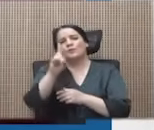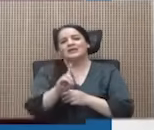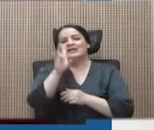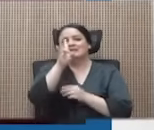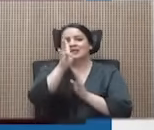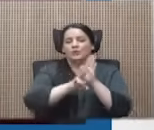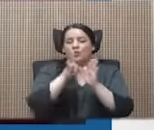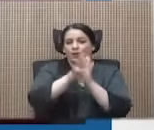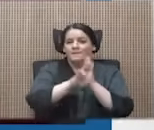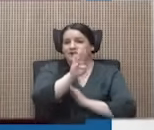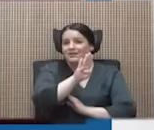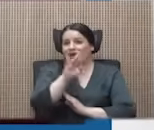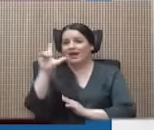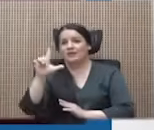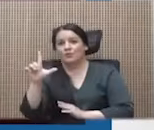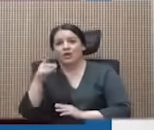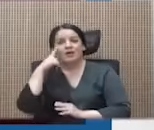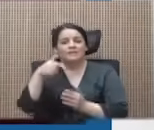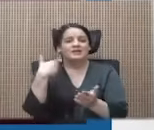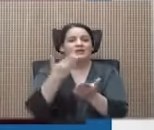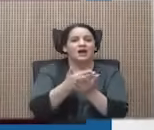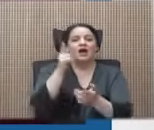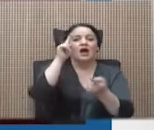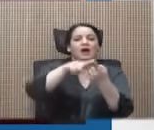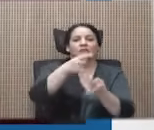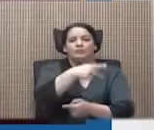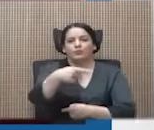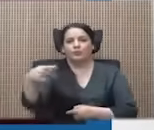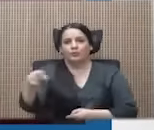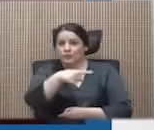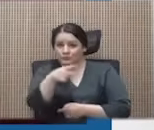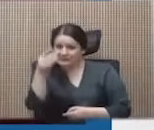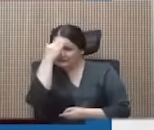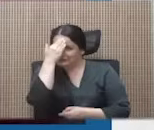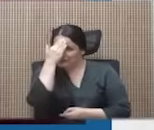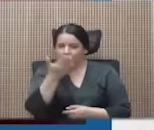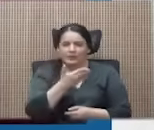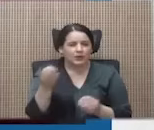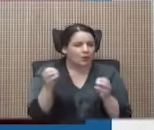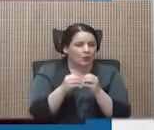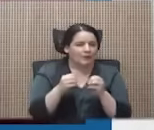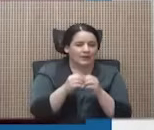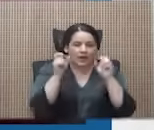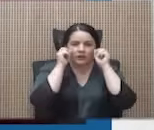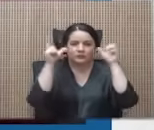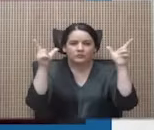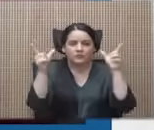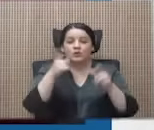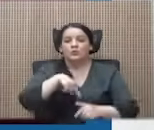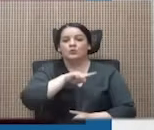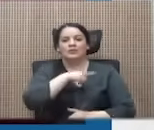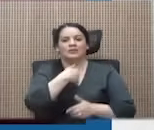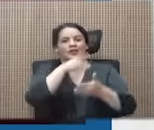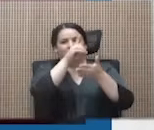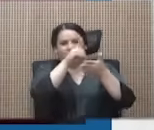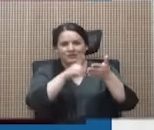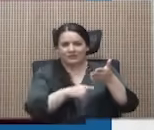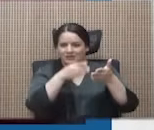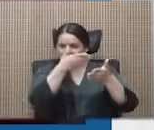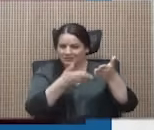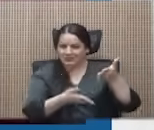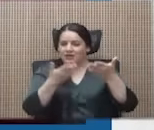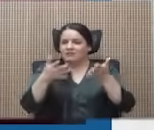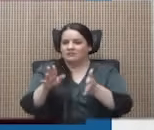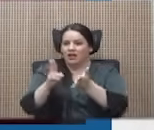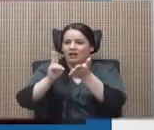Barranca Limonal para poder llegar hasta Punta Arenas. ¿Sabe qué es lo más increíble? Que tenemos los diseños, prácticamente la